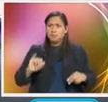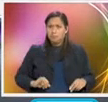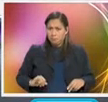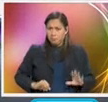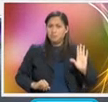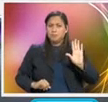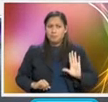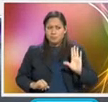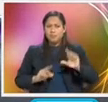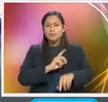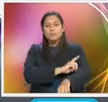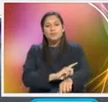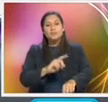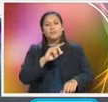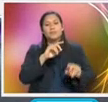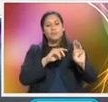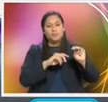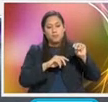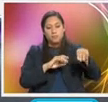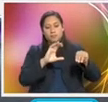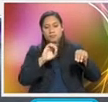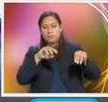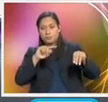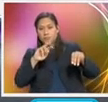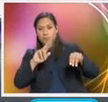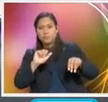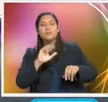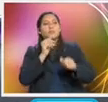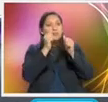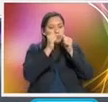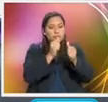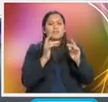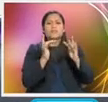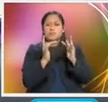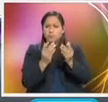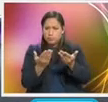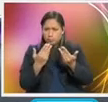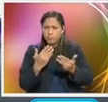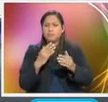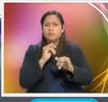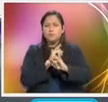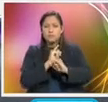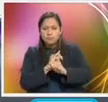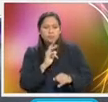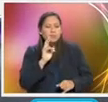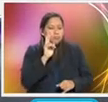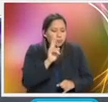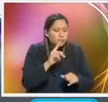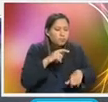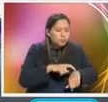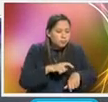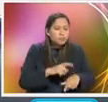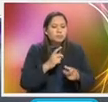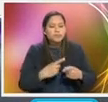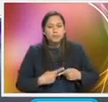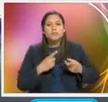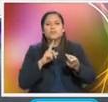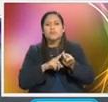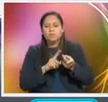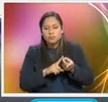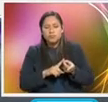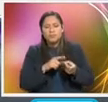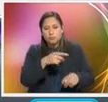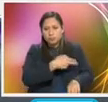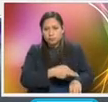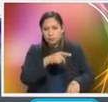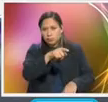interesante. En la delegación Magdalena Contreras estaremos muy al pendiente. Compártenos algún contacto, página de internet para ver específicamente los horarios, direcciones, etcétera, donde se llevarán